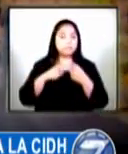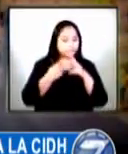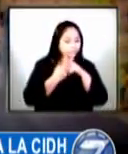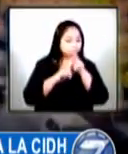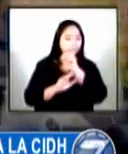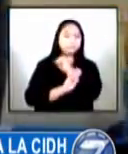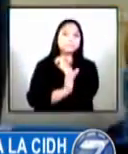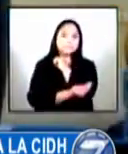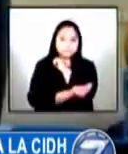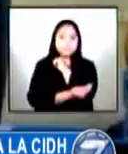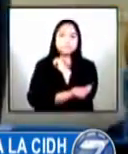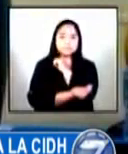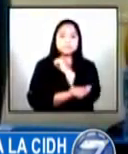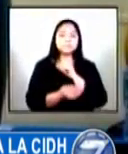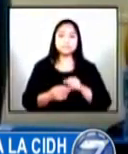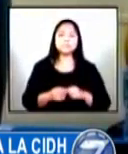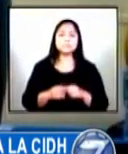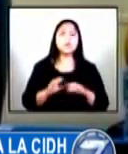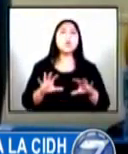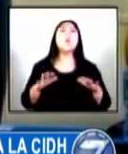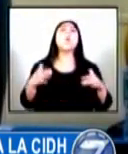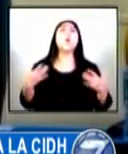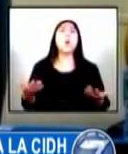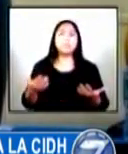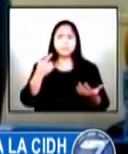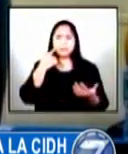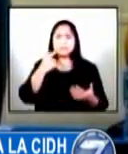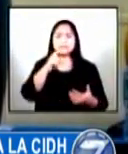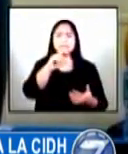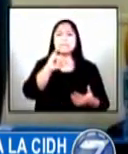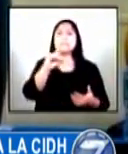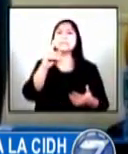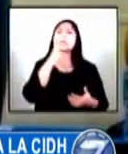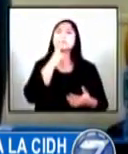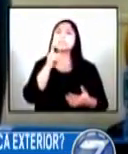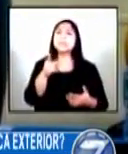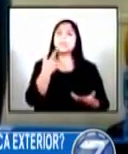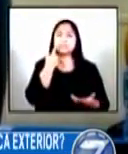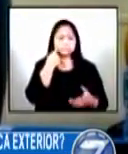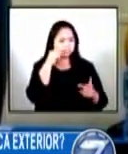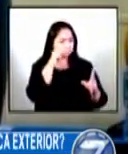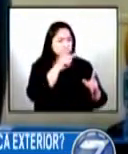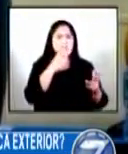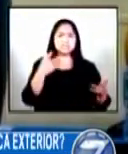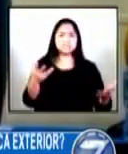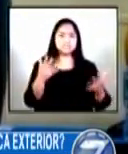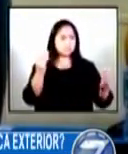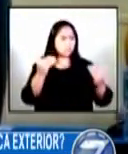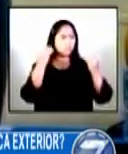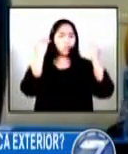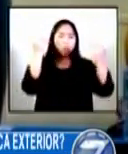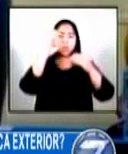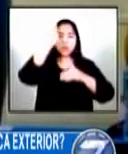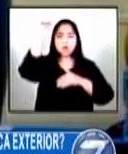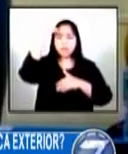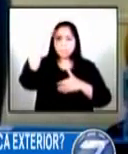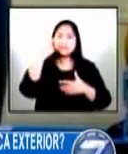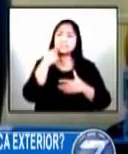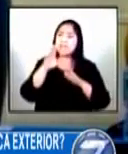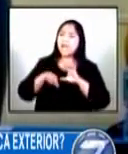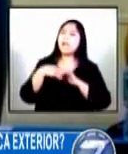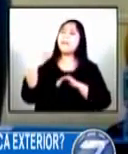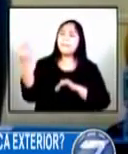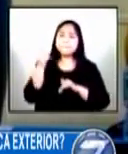concepción. ¿Cómo puede la CIDH cuestionar un acto soberano de la política exterior que está